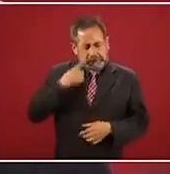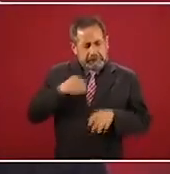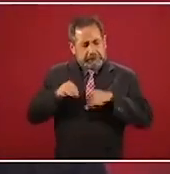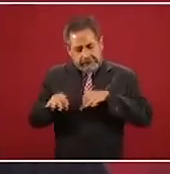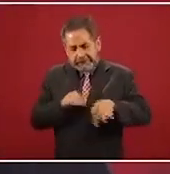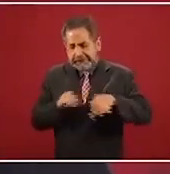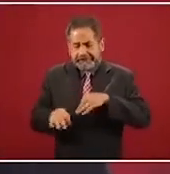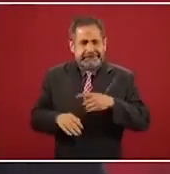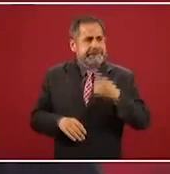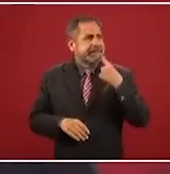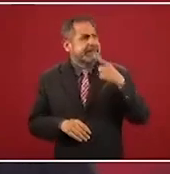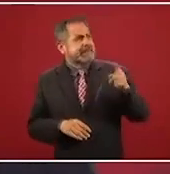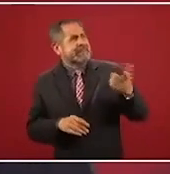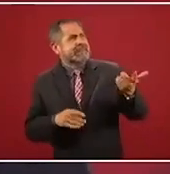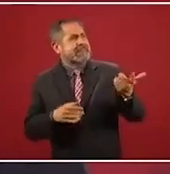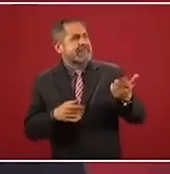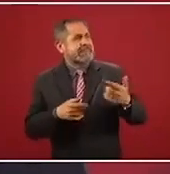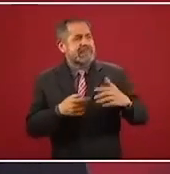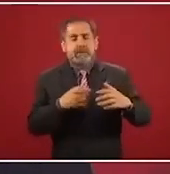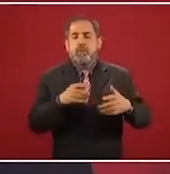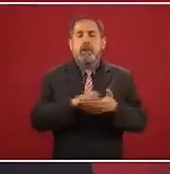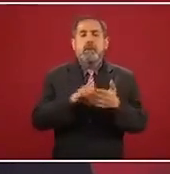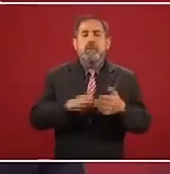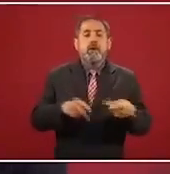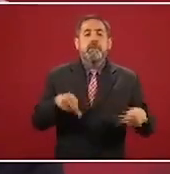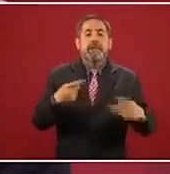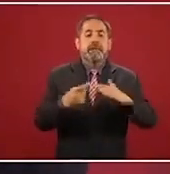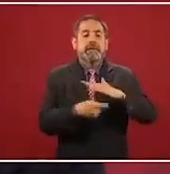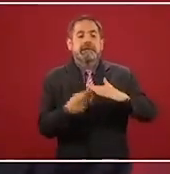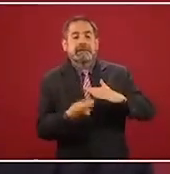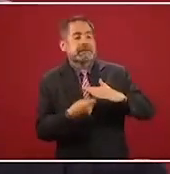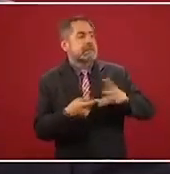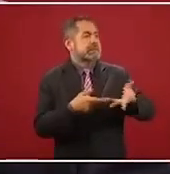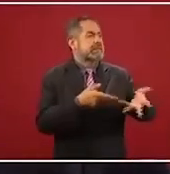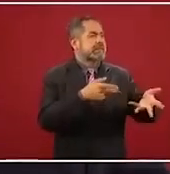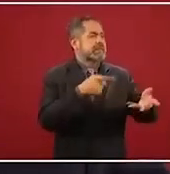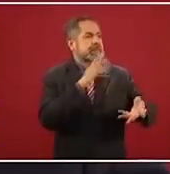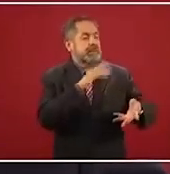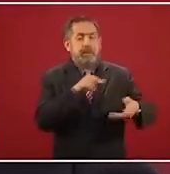quejaban de la economía informal, la gente